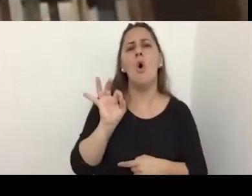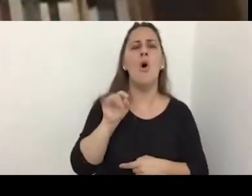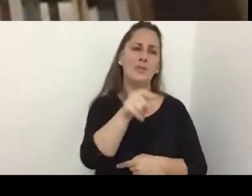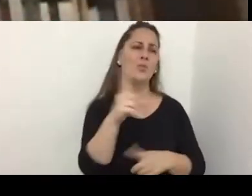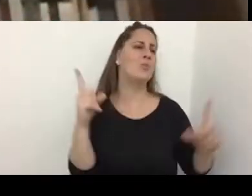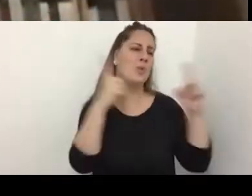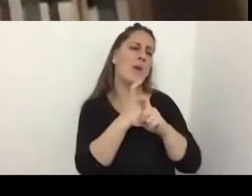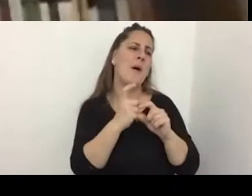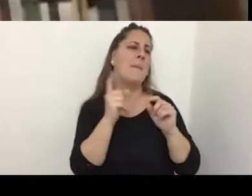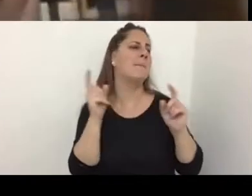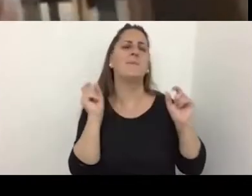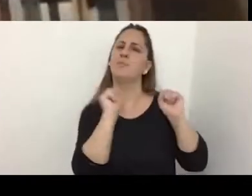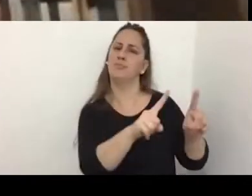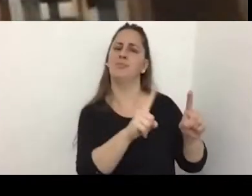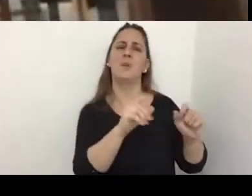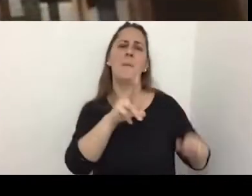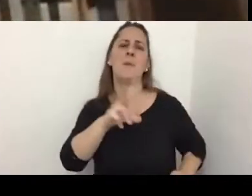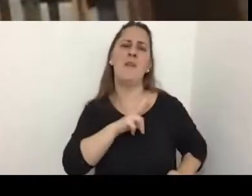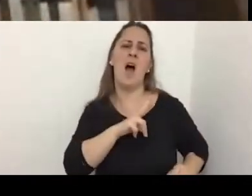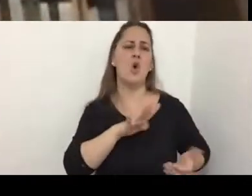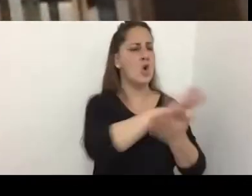problema privado, que lo resuelvan las partes,